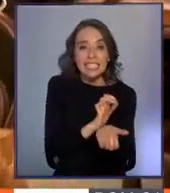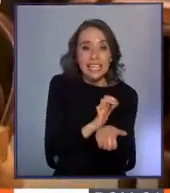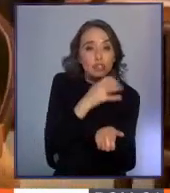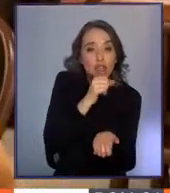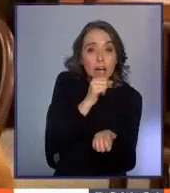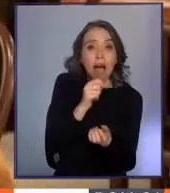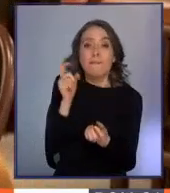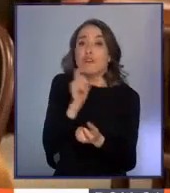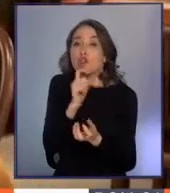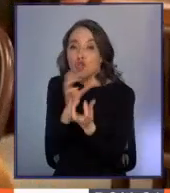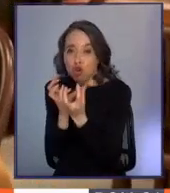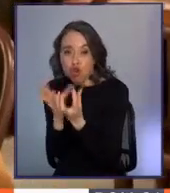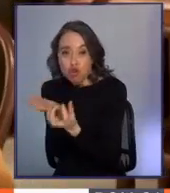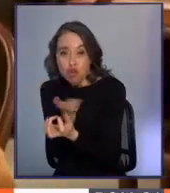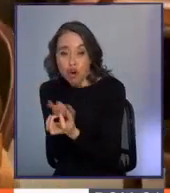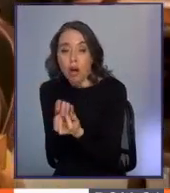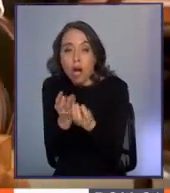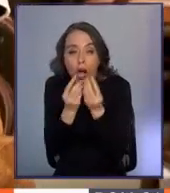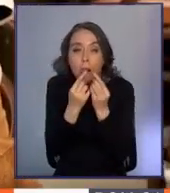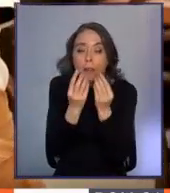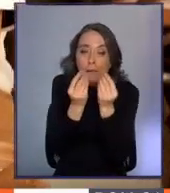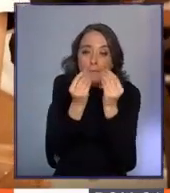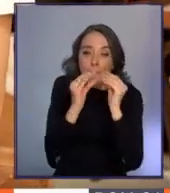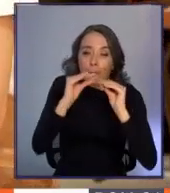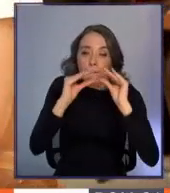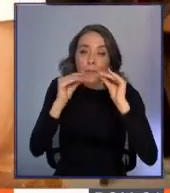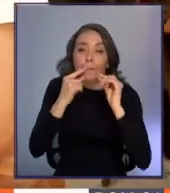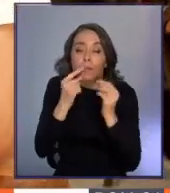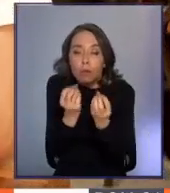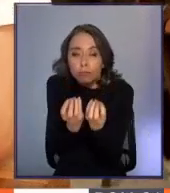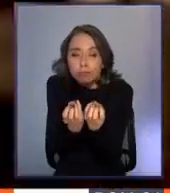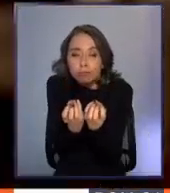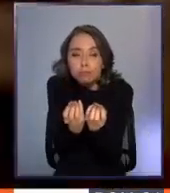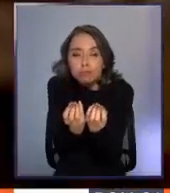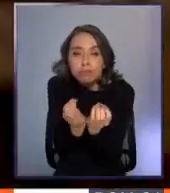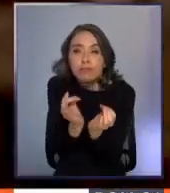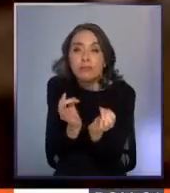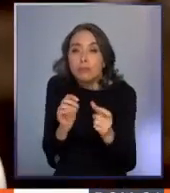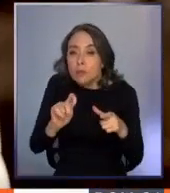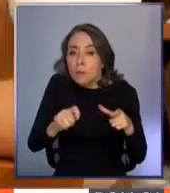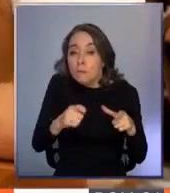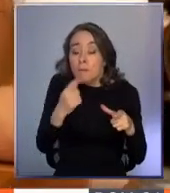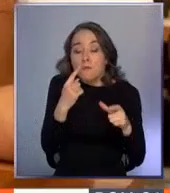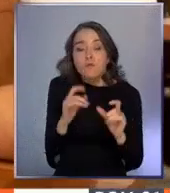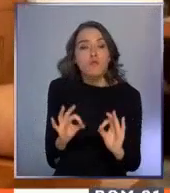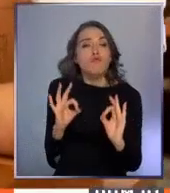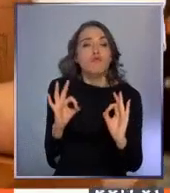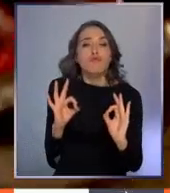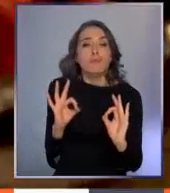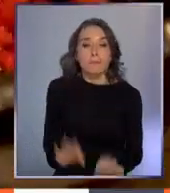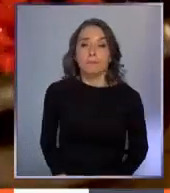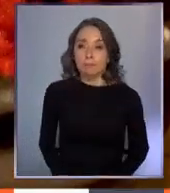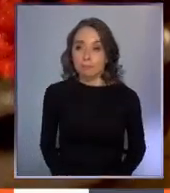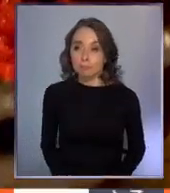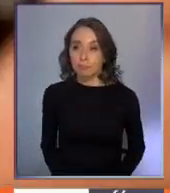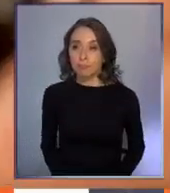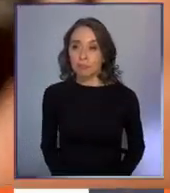betarraga en estas distintas texturas y cocciones y... Está realmente espectacular.